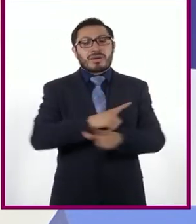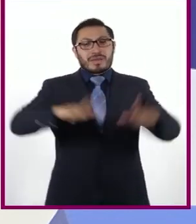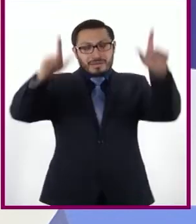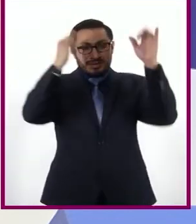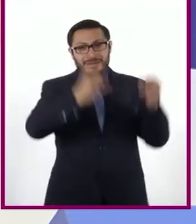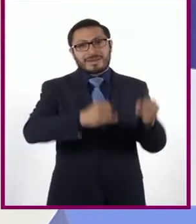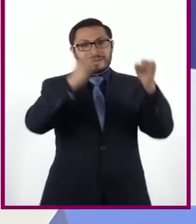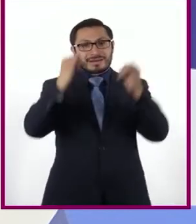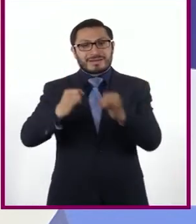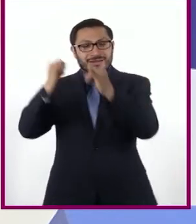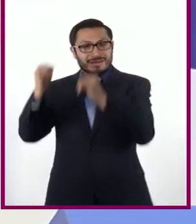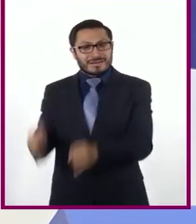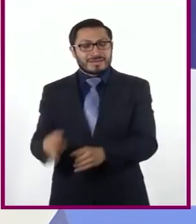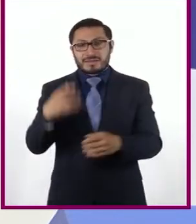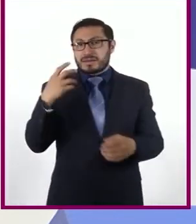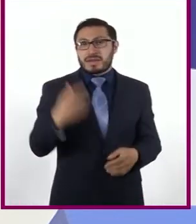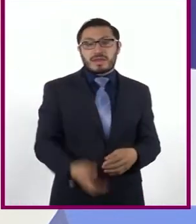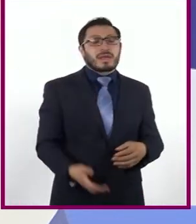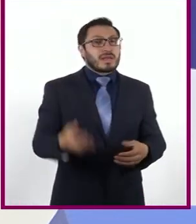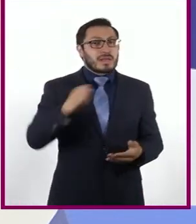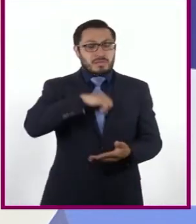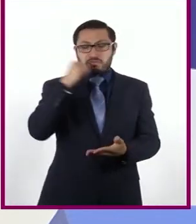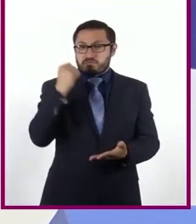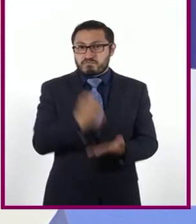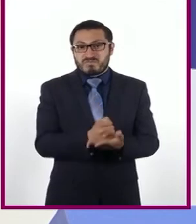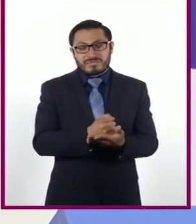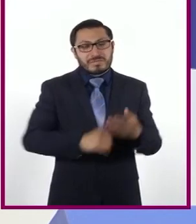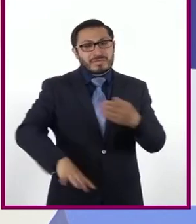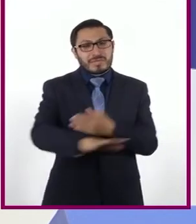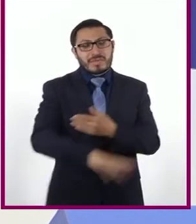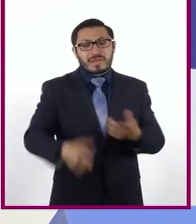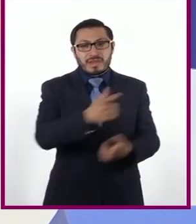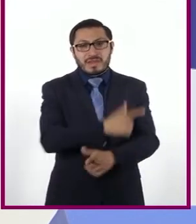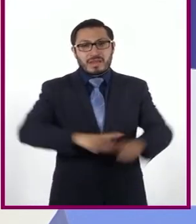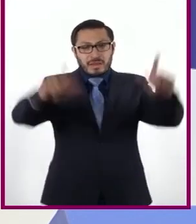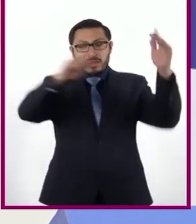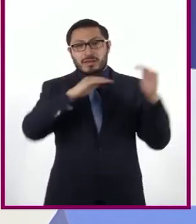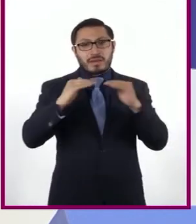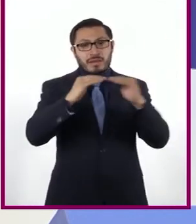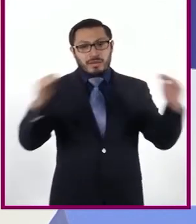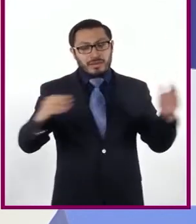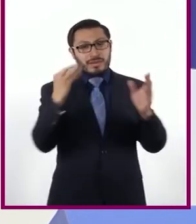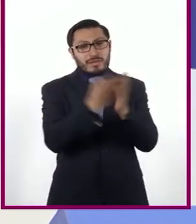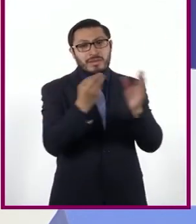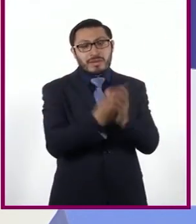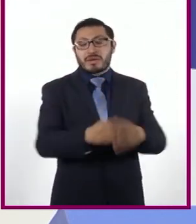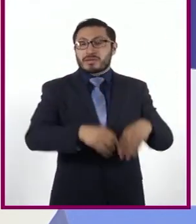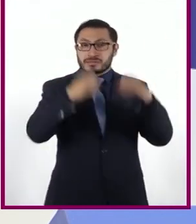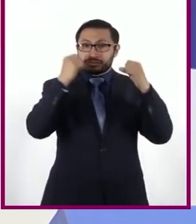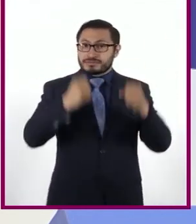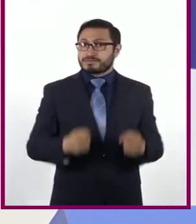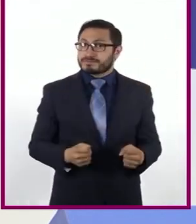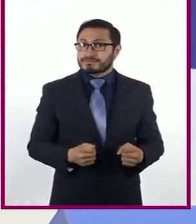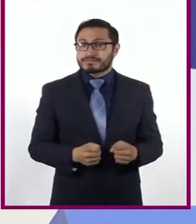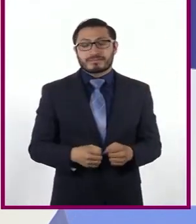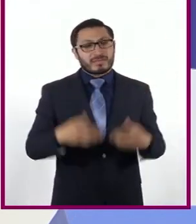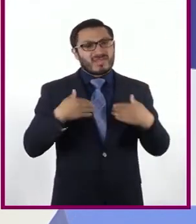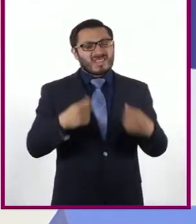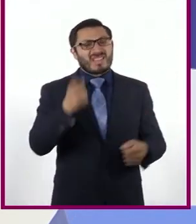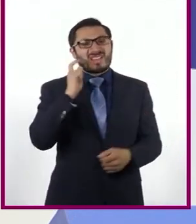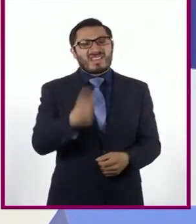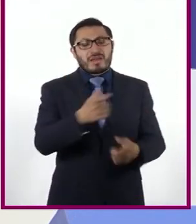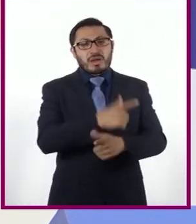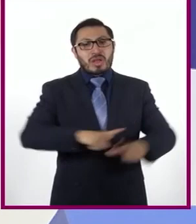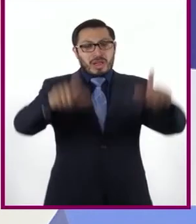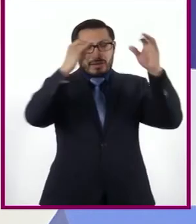los individuos y que sienta sus bases en los principios de libertad, igualdad, propiedad y seguridad, entendiendo a la libertad en